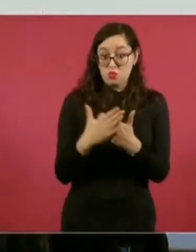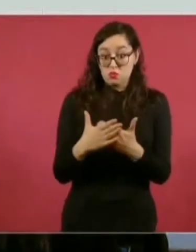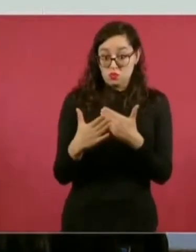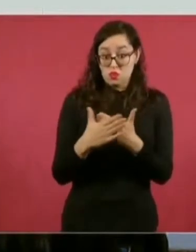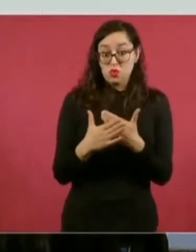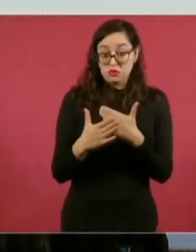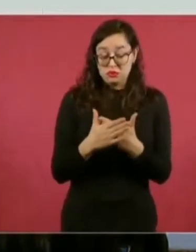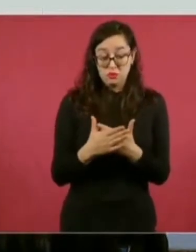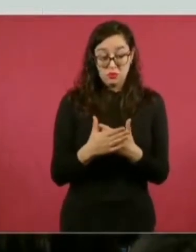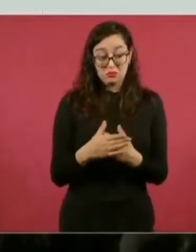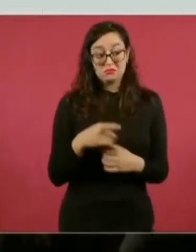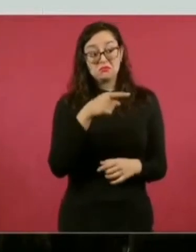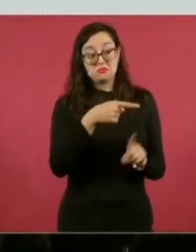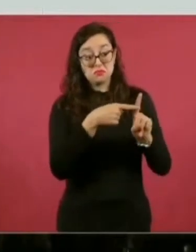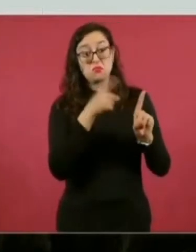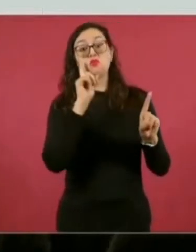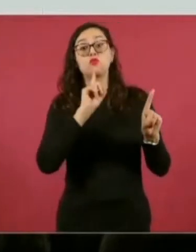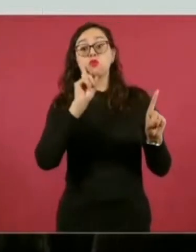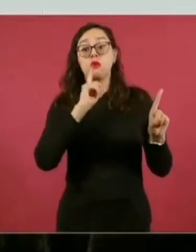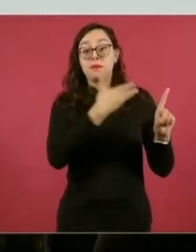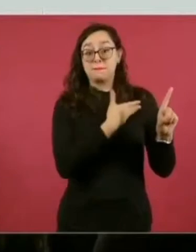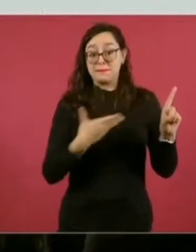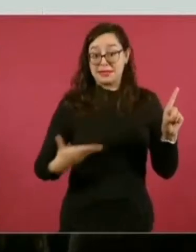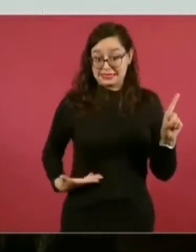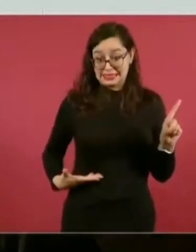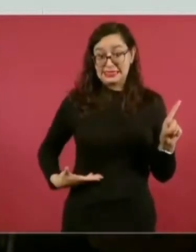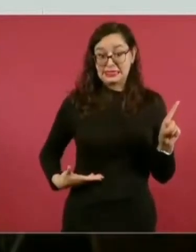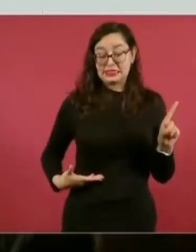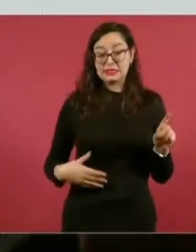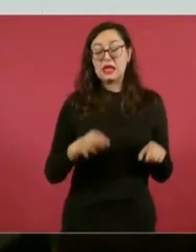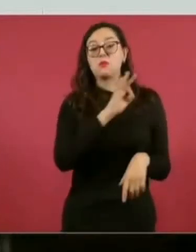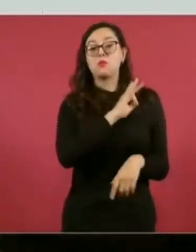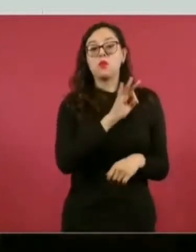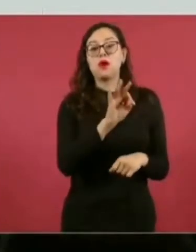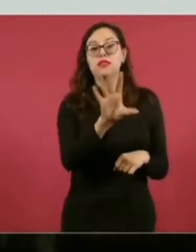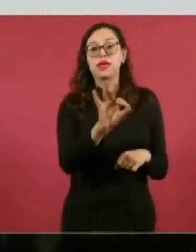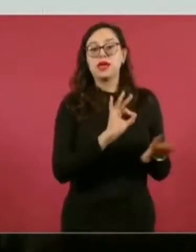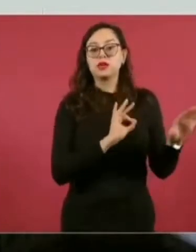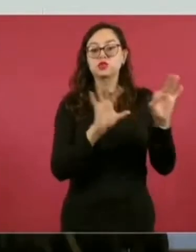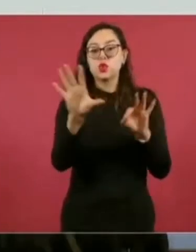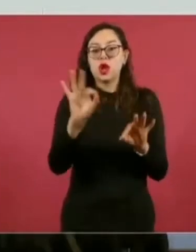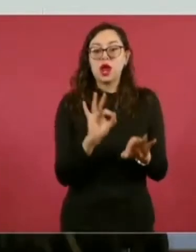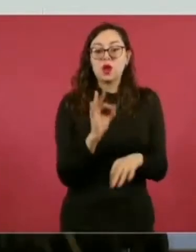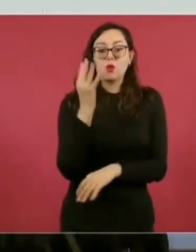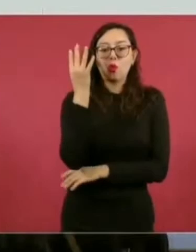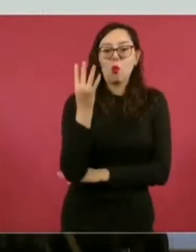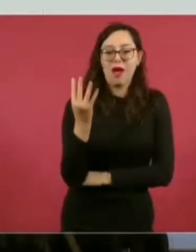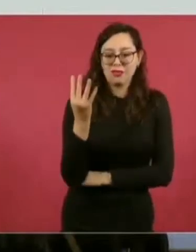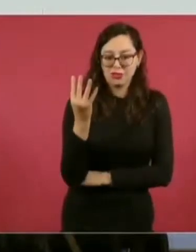a 4 ministros. El primero es Luis María Aguilar, que